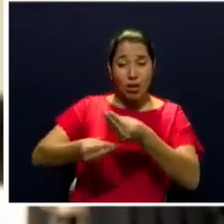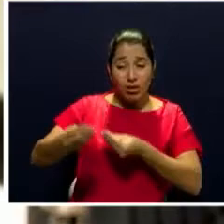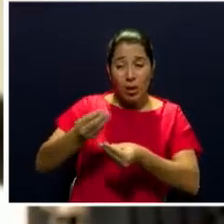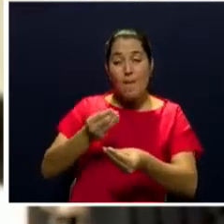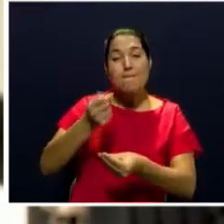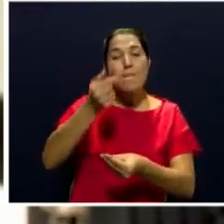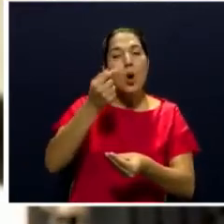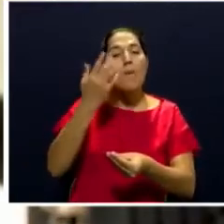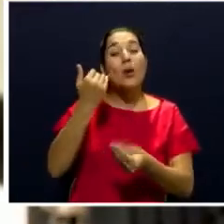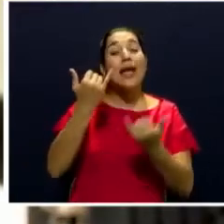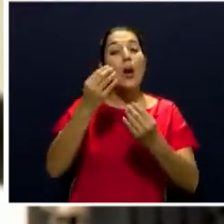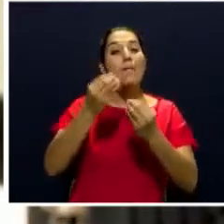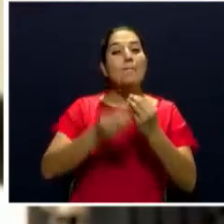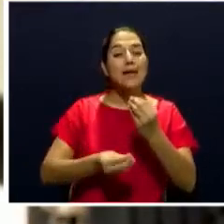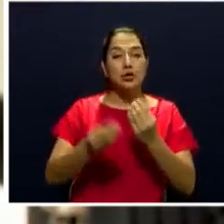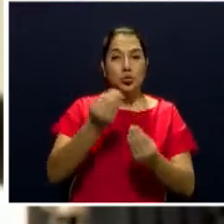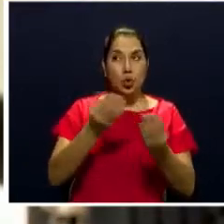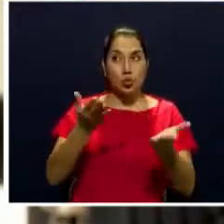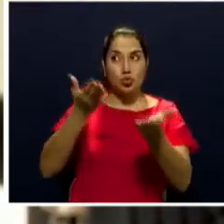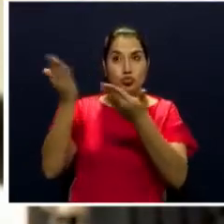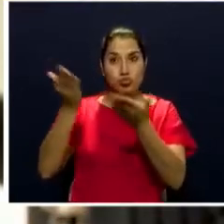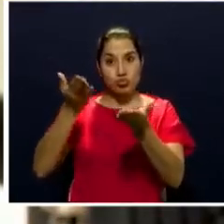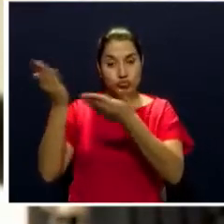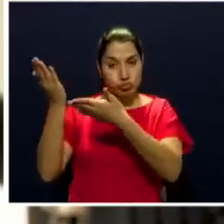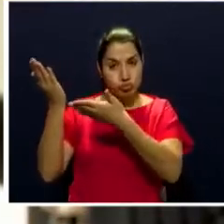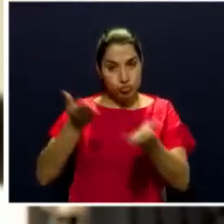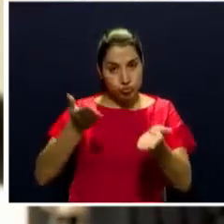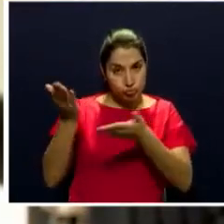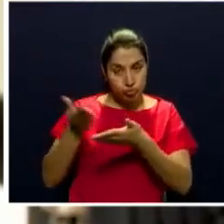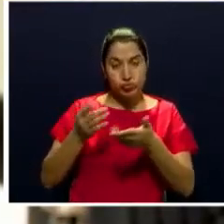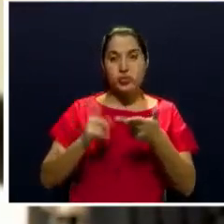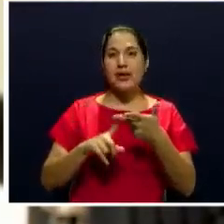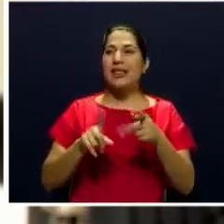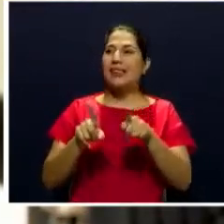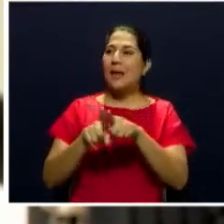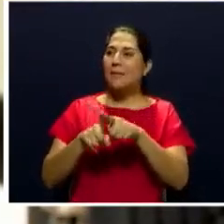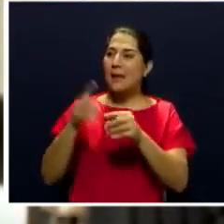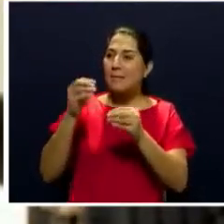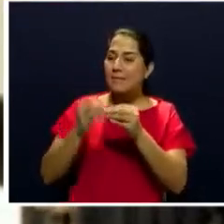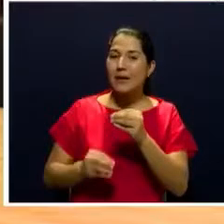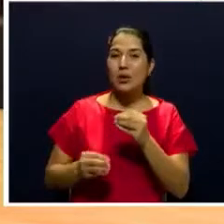divisas. Posiblemente habrá afectaciones en la entrada de remesas, en la entrada